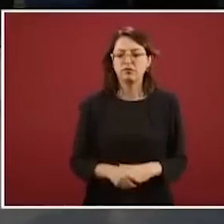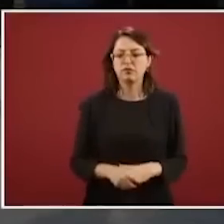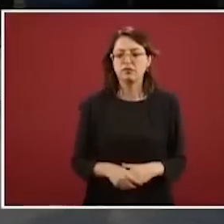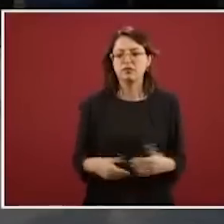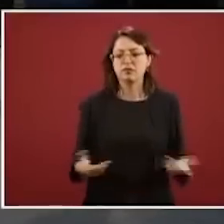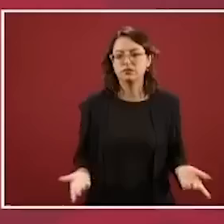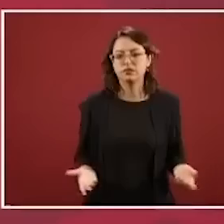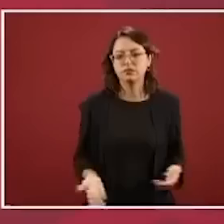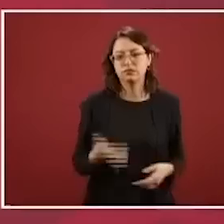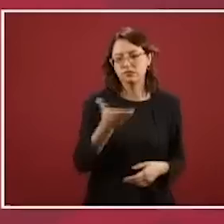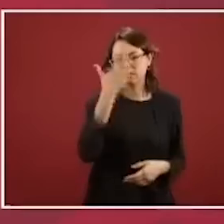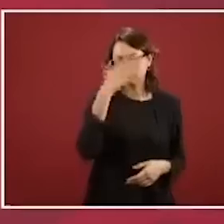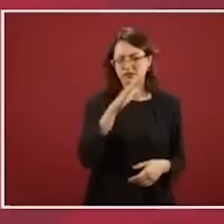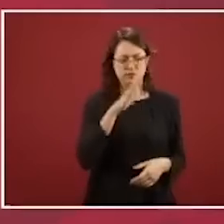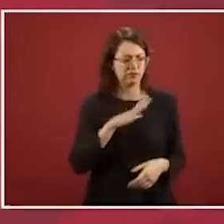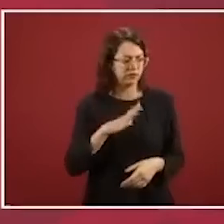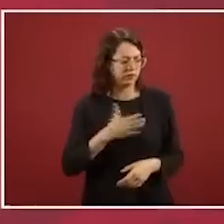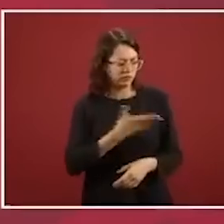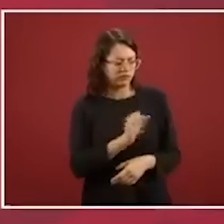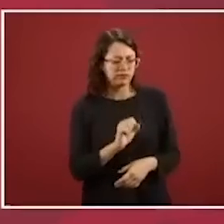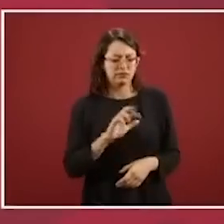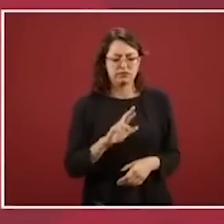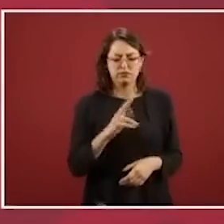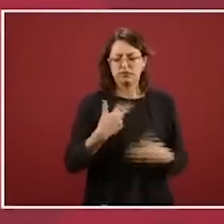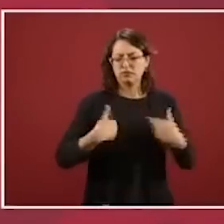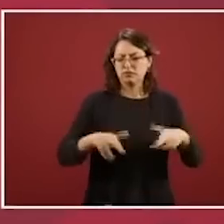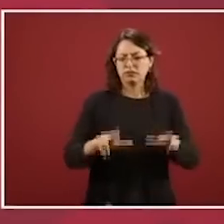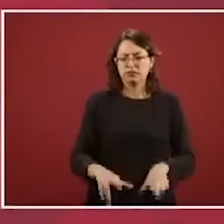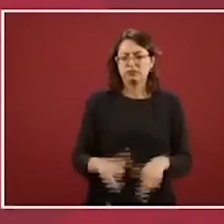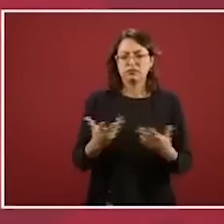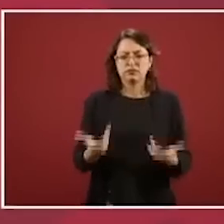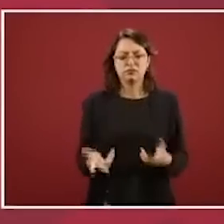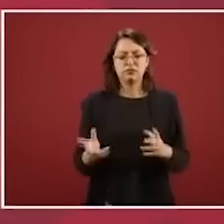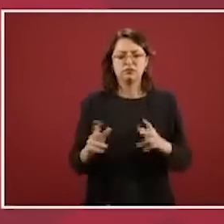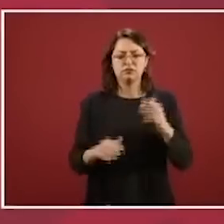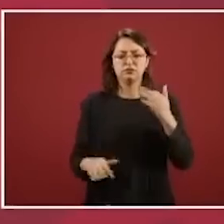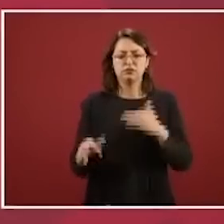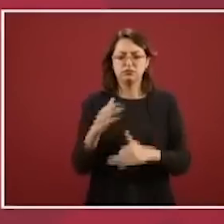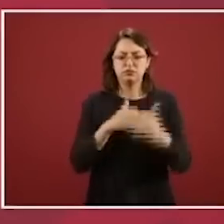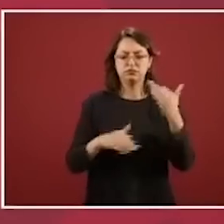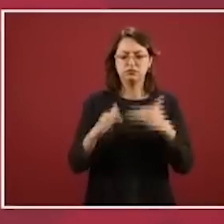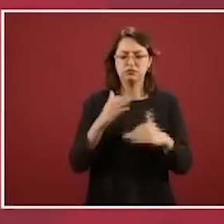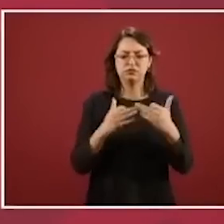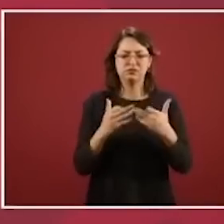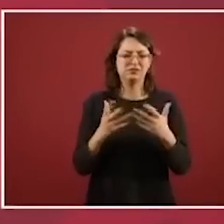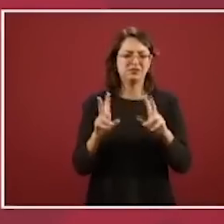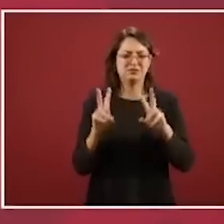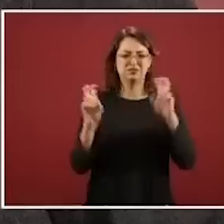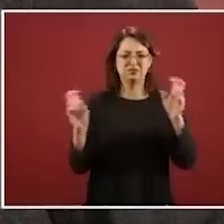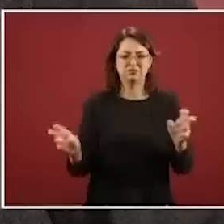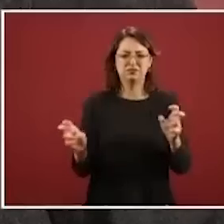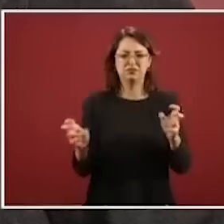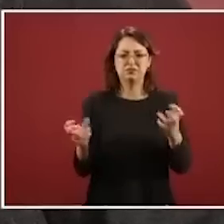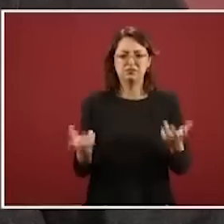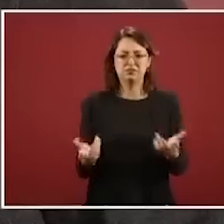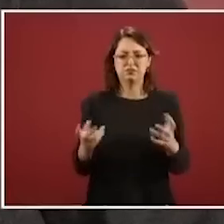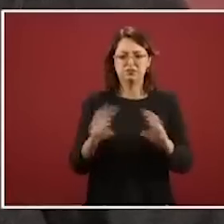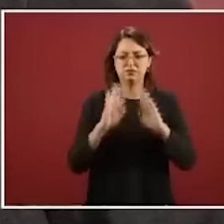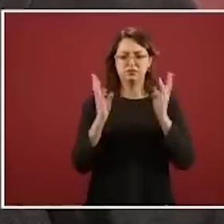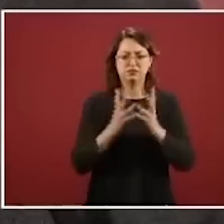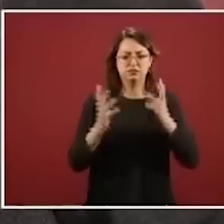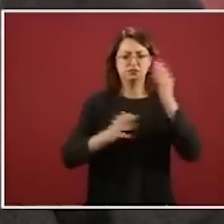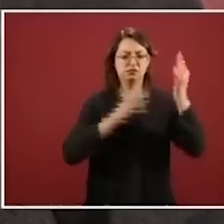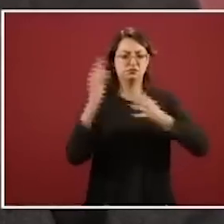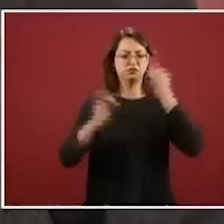canciller, se sustituyó ya toda la estructura prevaleciente anteriormente, que era a través del Consejo de